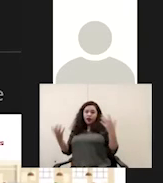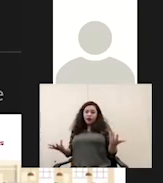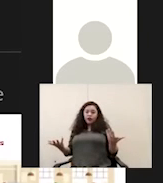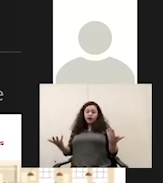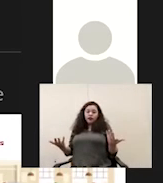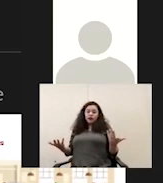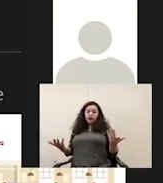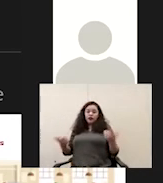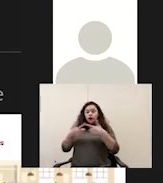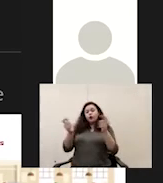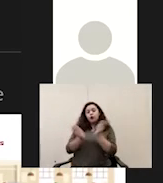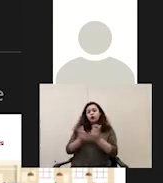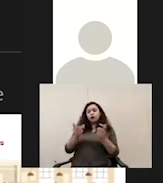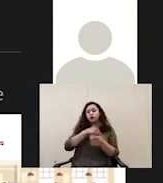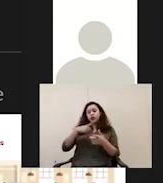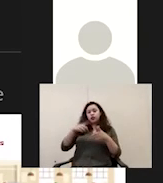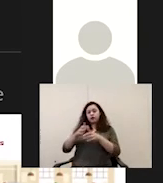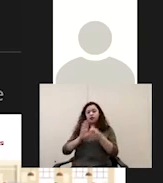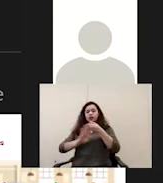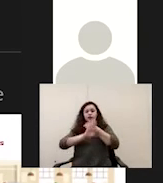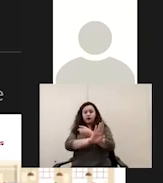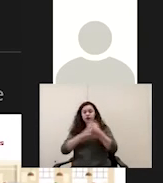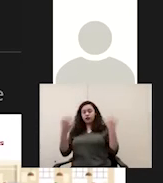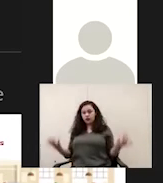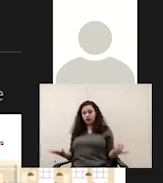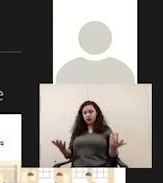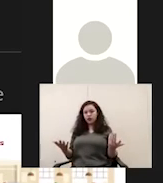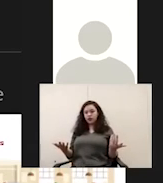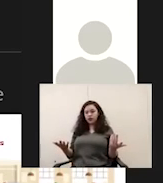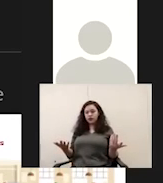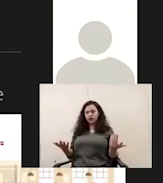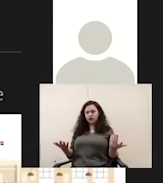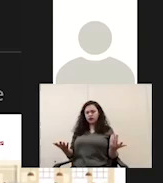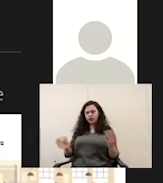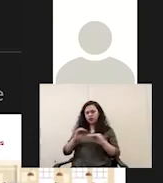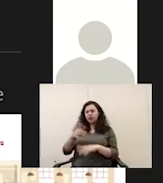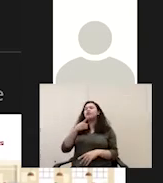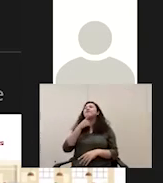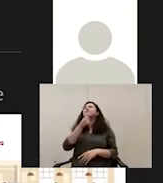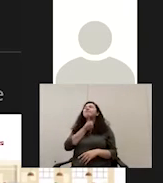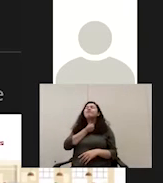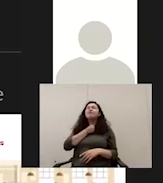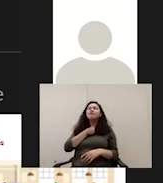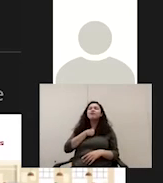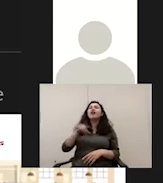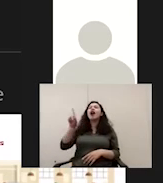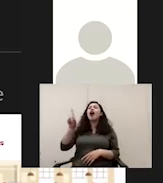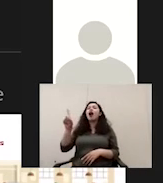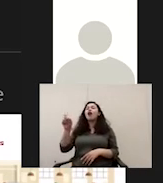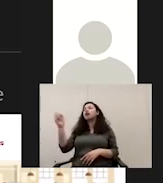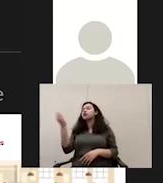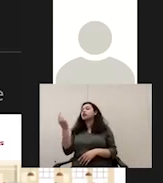que tengan que ser con gran concentración de personas y que, bueno, si tienen sed, necesitan hidratarse, pues que lleven su botella de